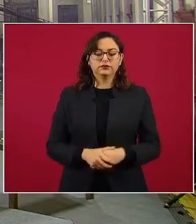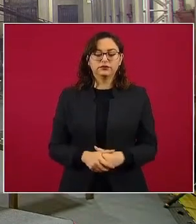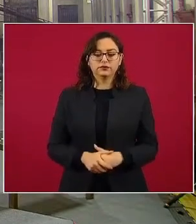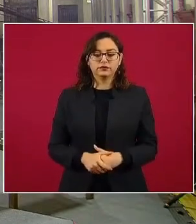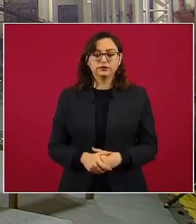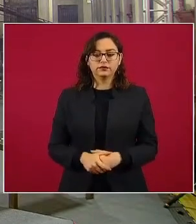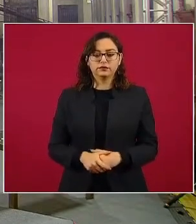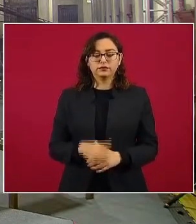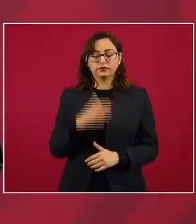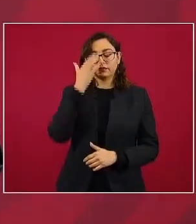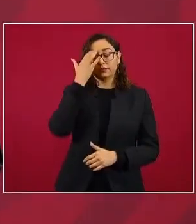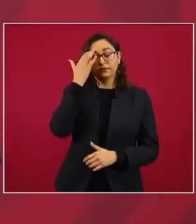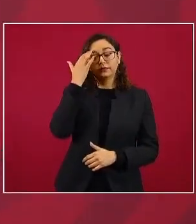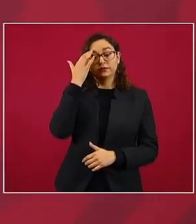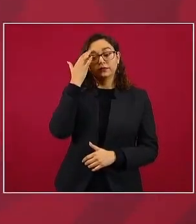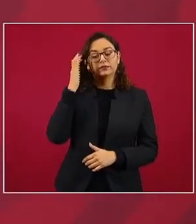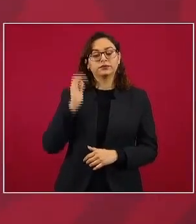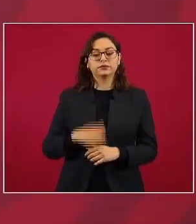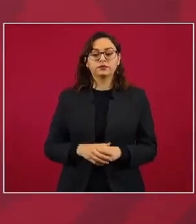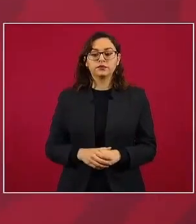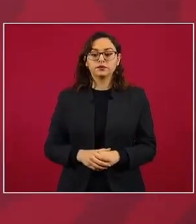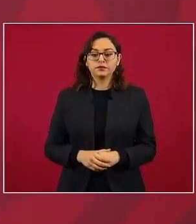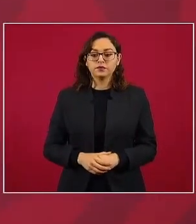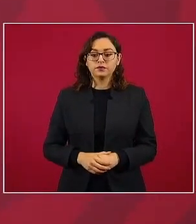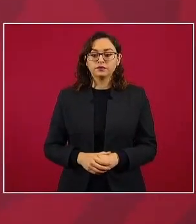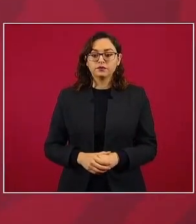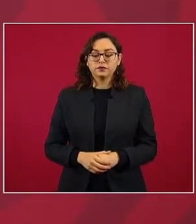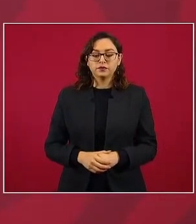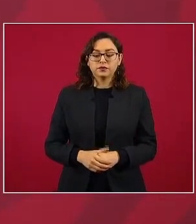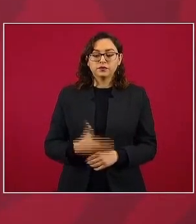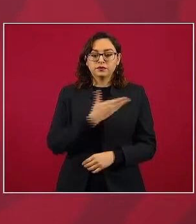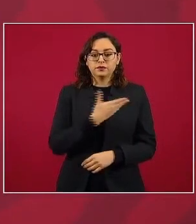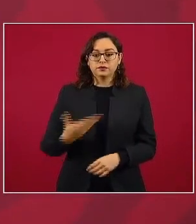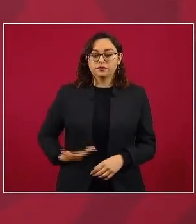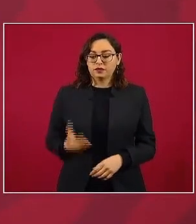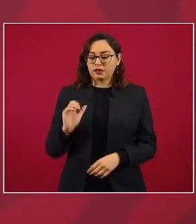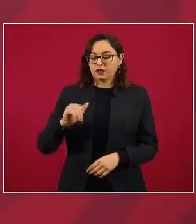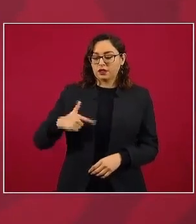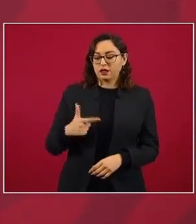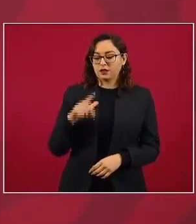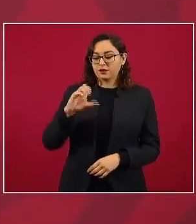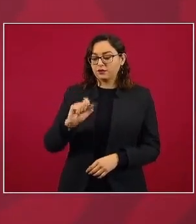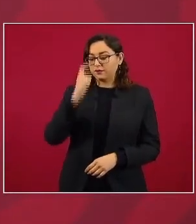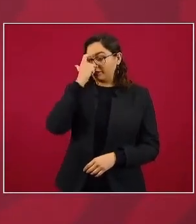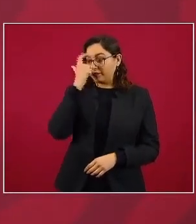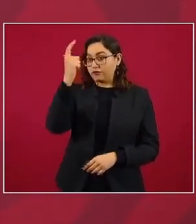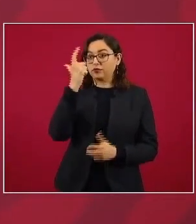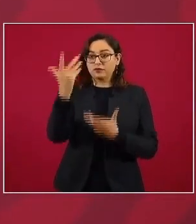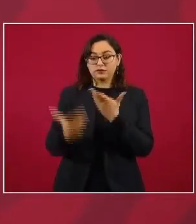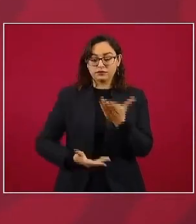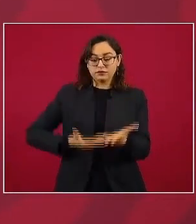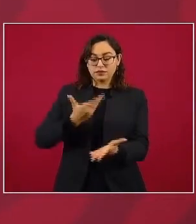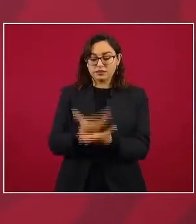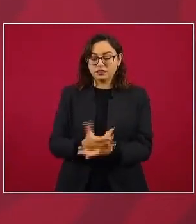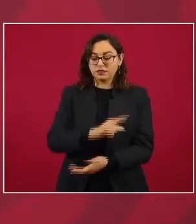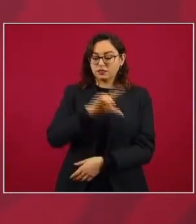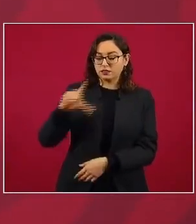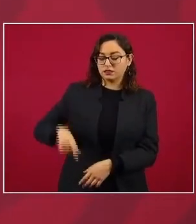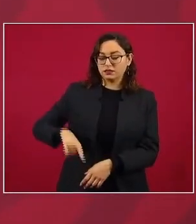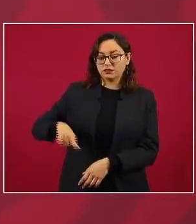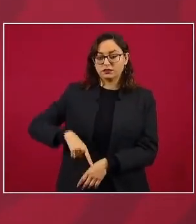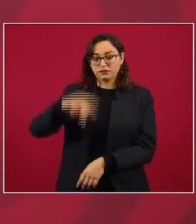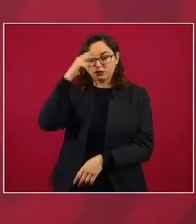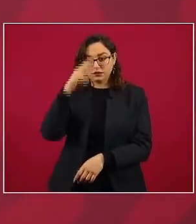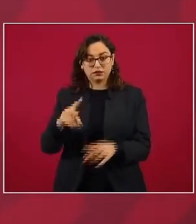A iniciativa del presidente Andrés Manuel López Obrador, el gobierno de México y el Estado en su